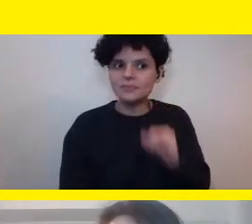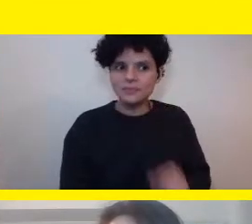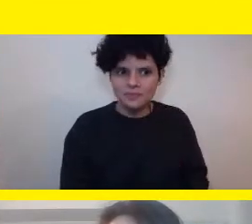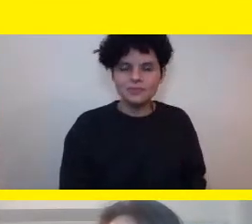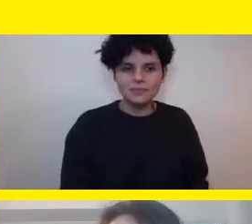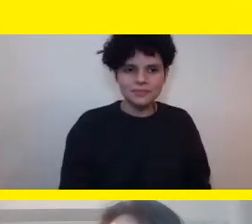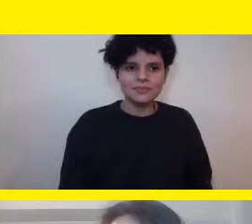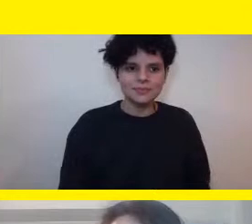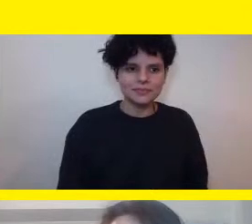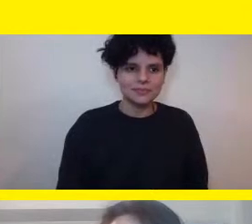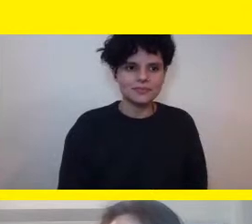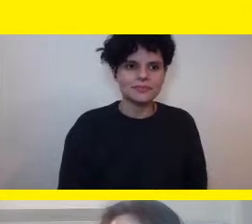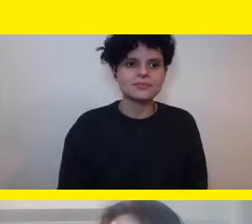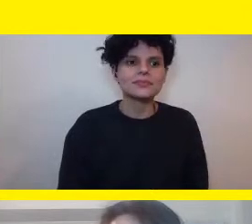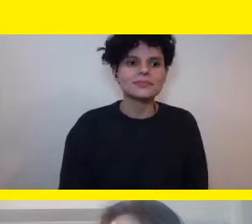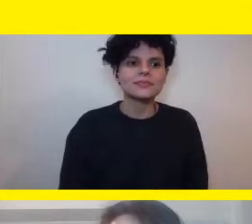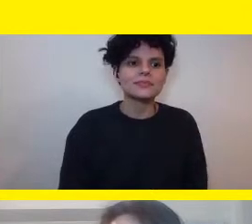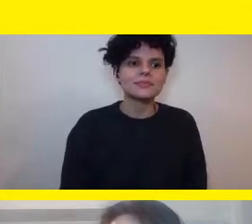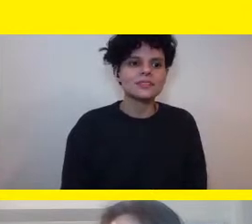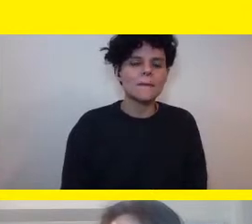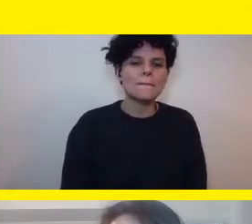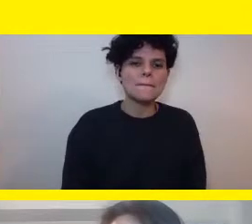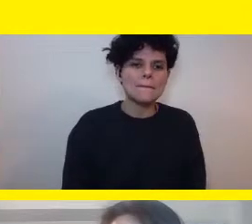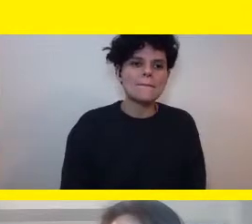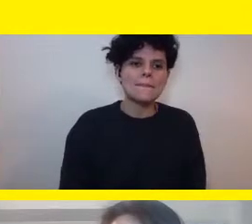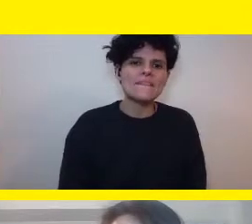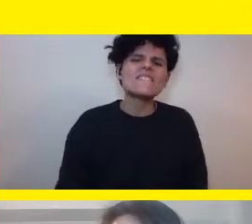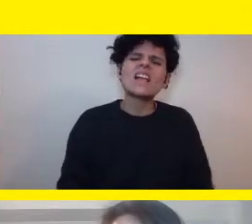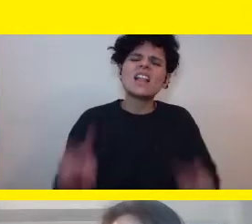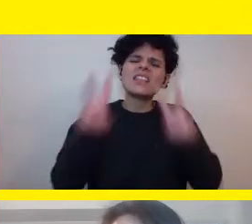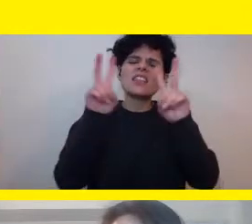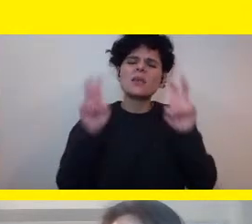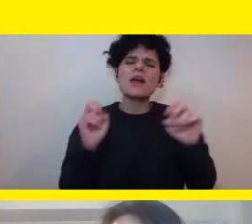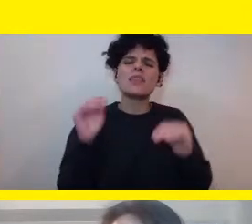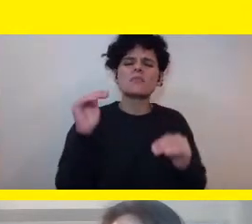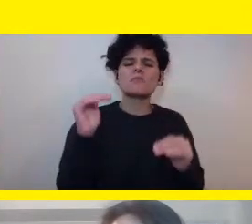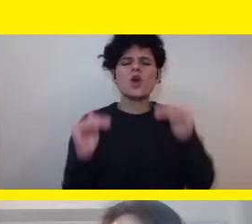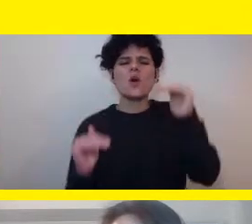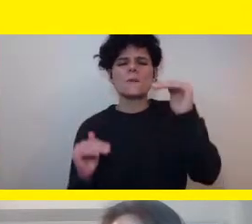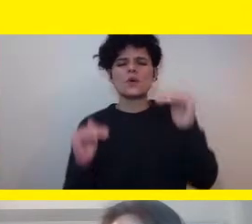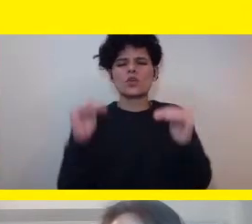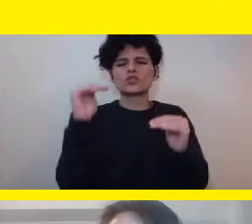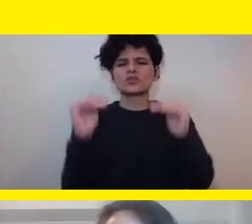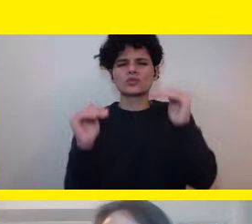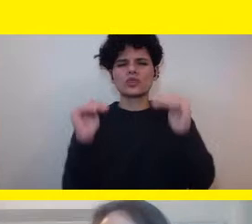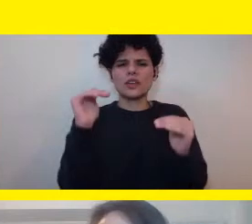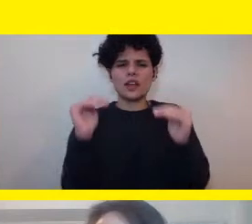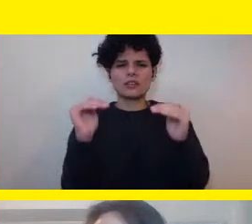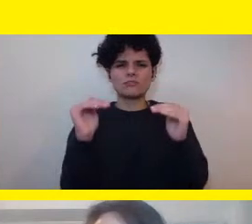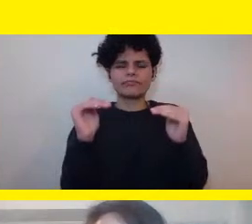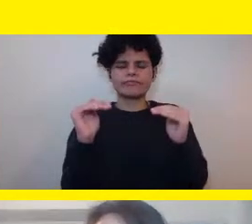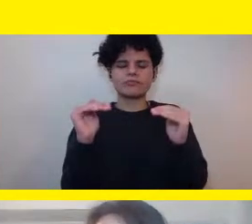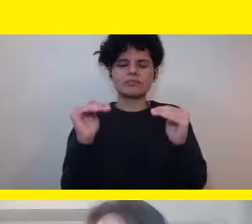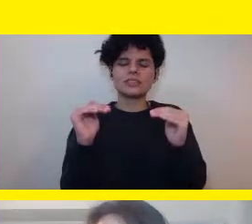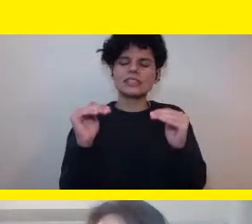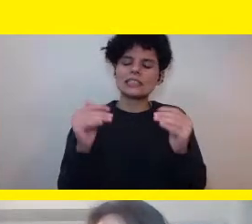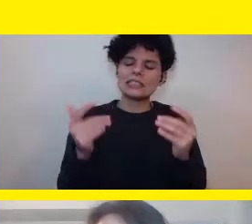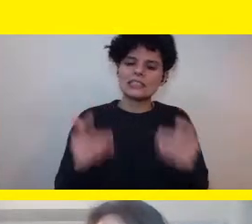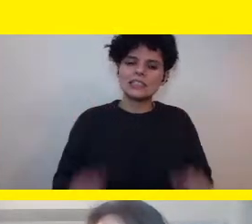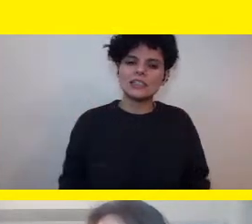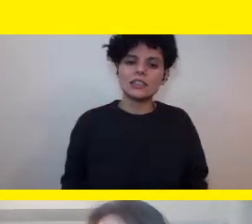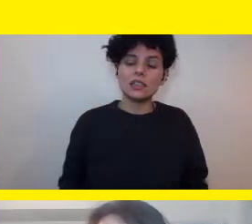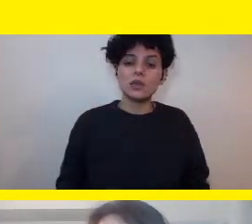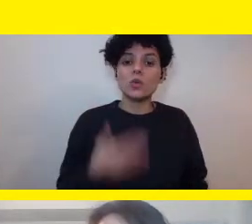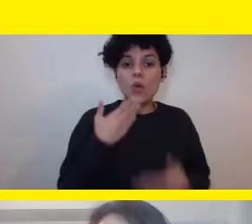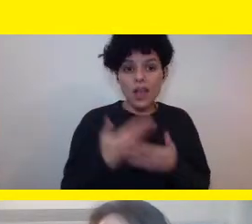Sí. Sí, el tema de la proporcionalidad, yo creo que, mira, queda en evidencia quienes ven la